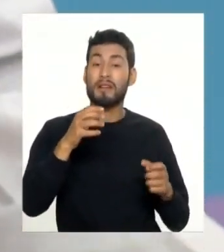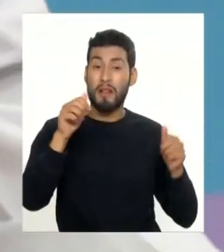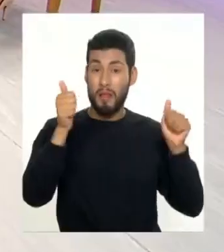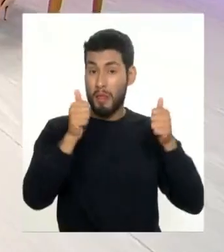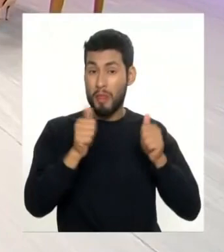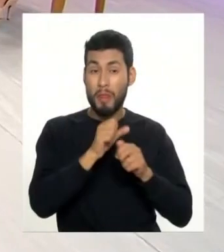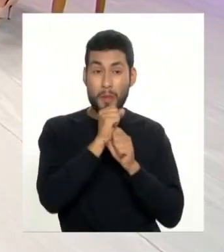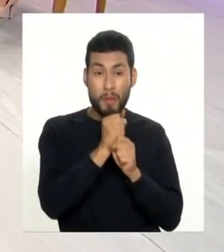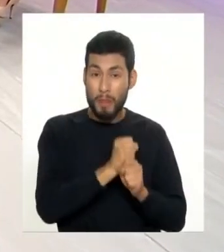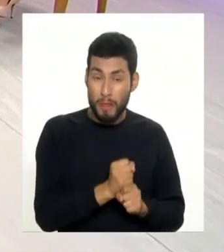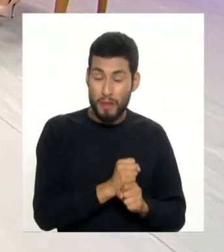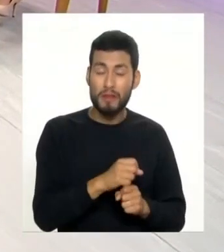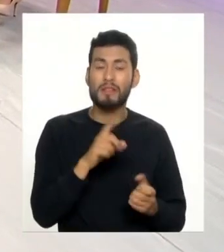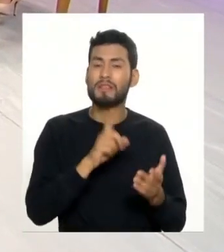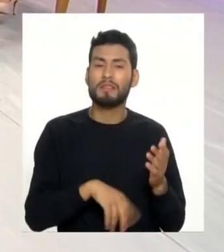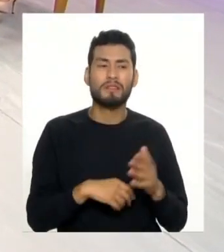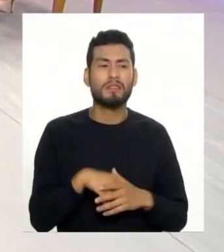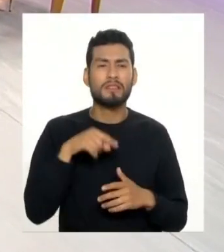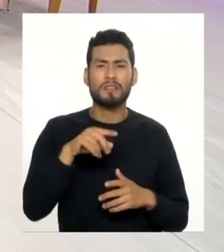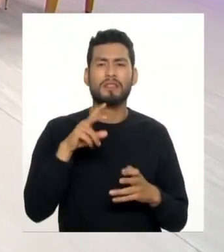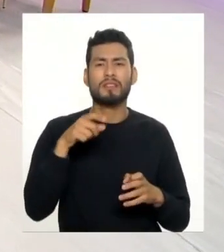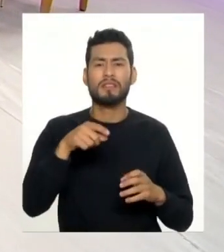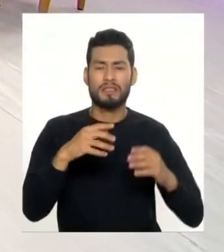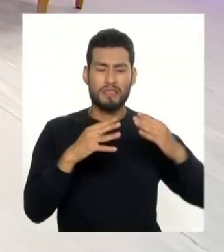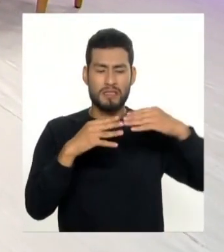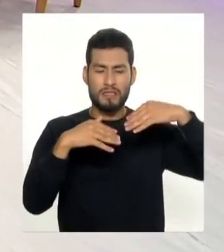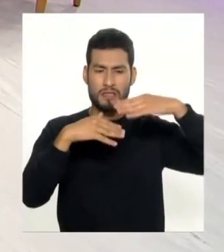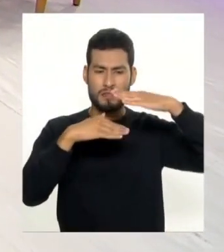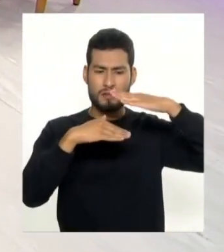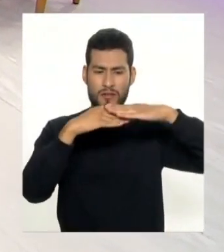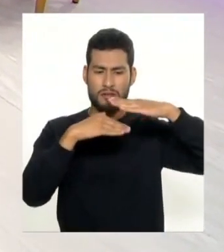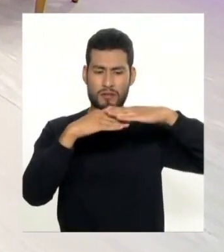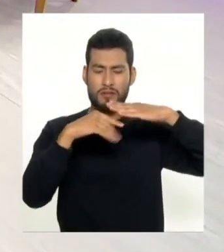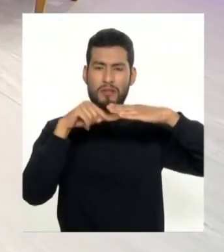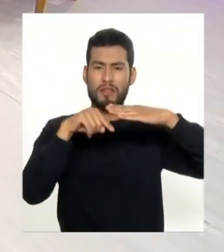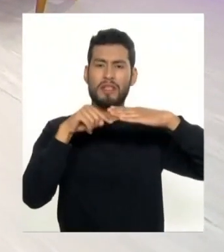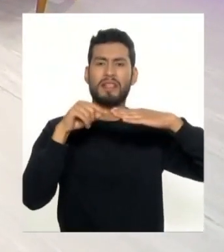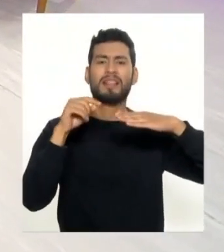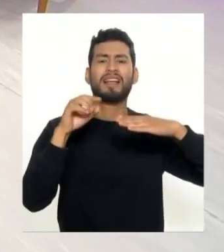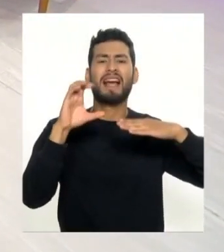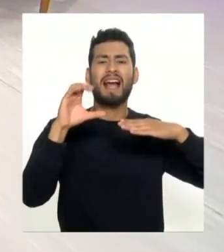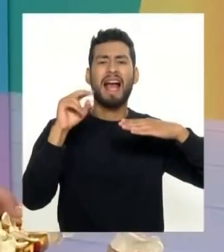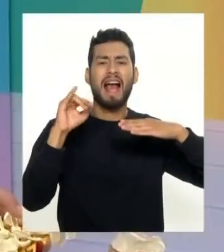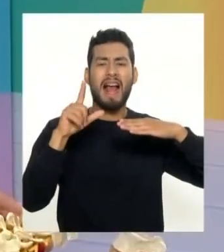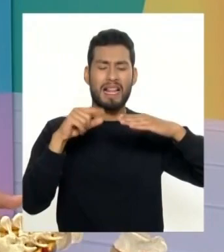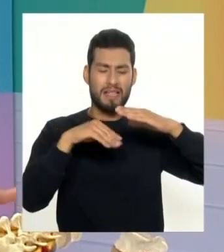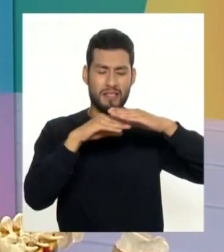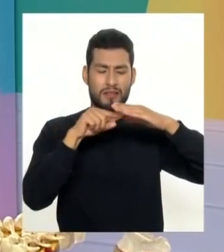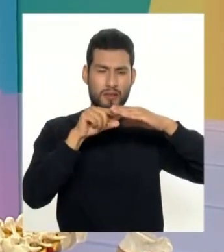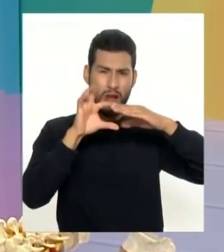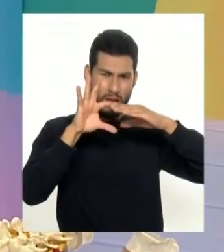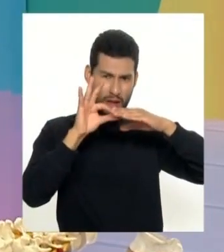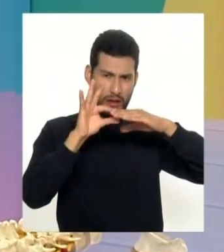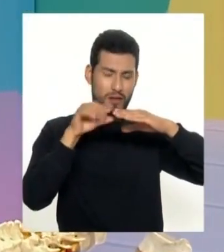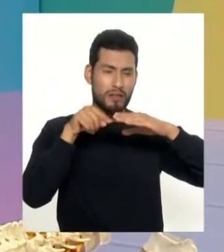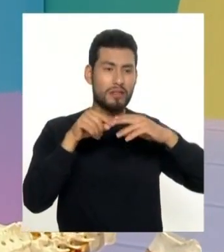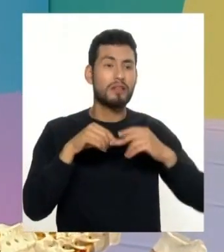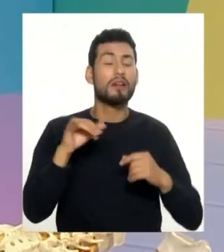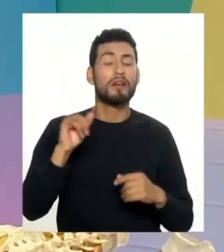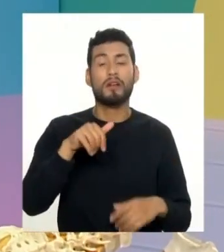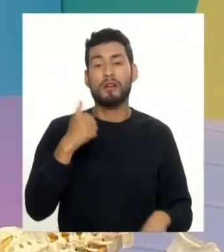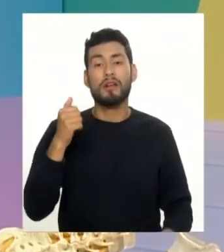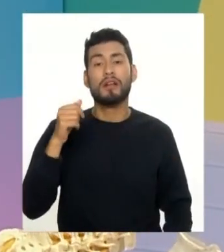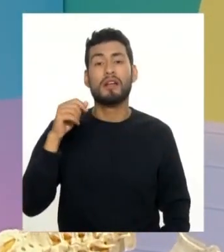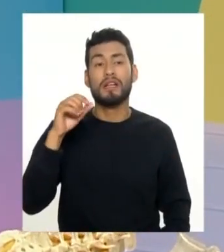degenerativo van a aparecer lo que llamamos el canal estrecho, que también atrapa el nervio. También va a aparecer un fenómeno llamado